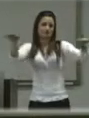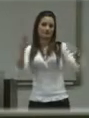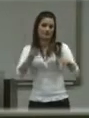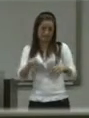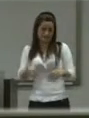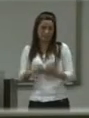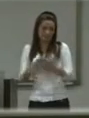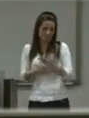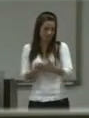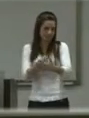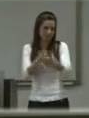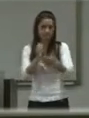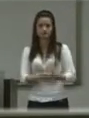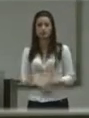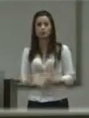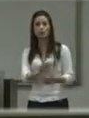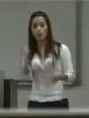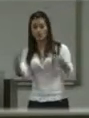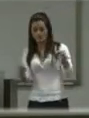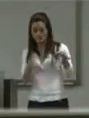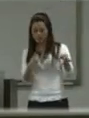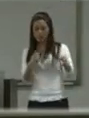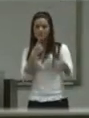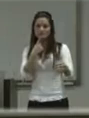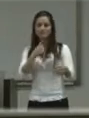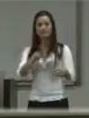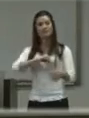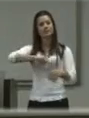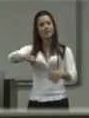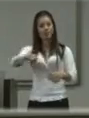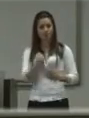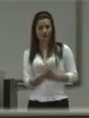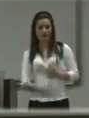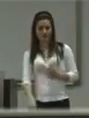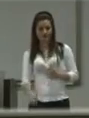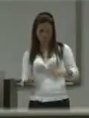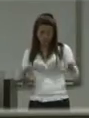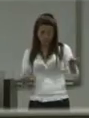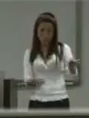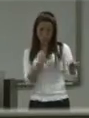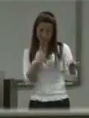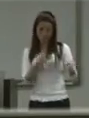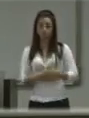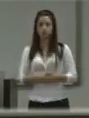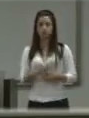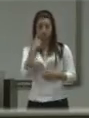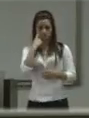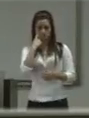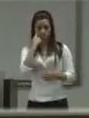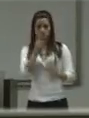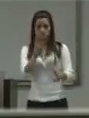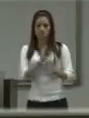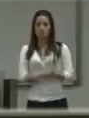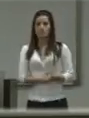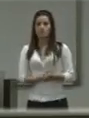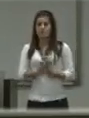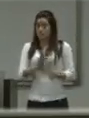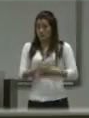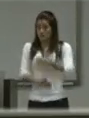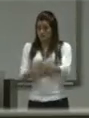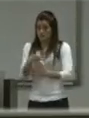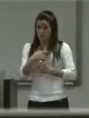en el hay una pregunta sobre el derecho del acceso al aborto cualquier procedimiento de salud